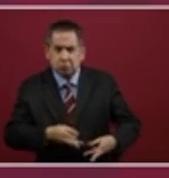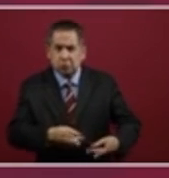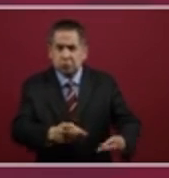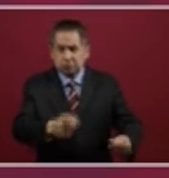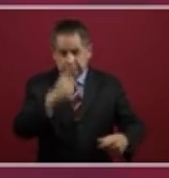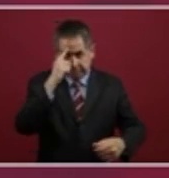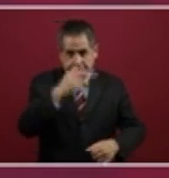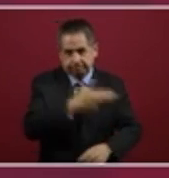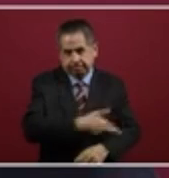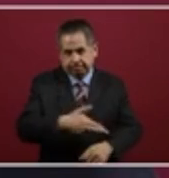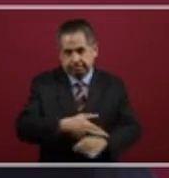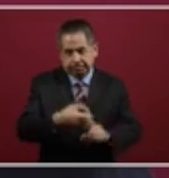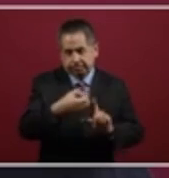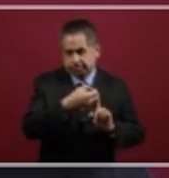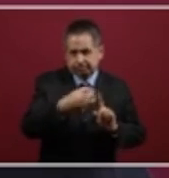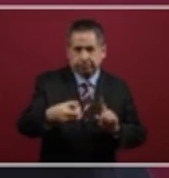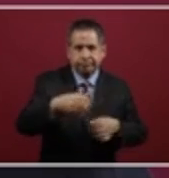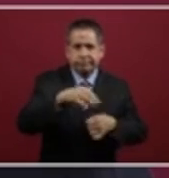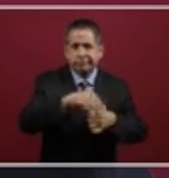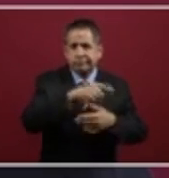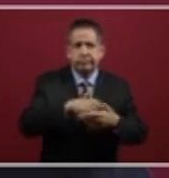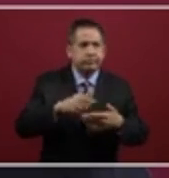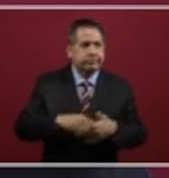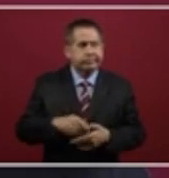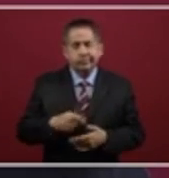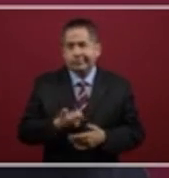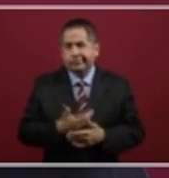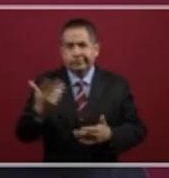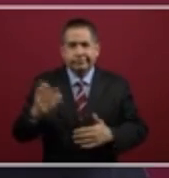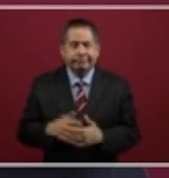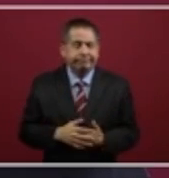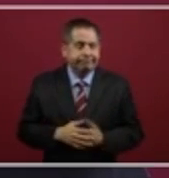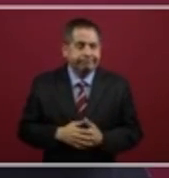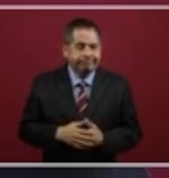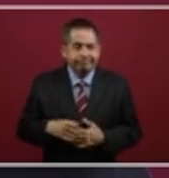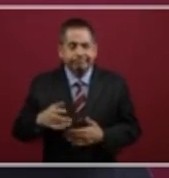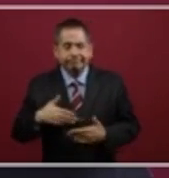y con muy poca credibilidad.